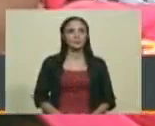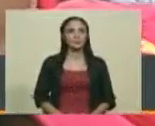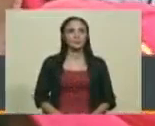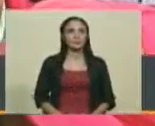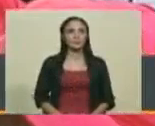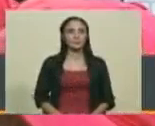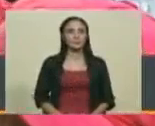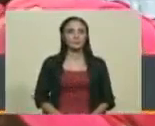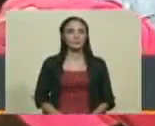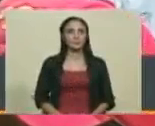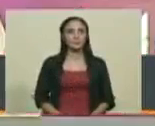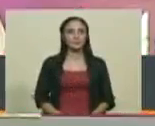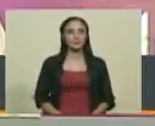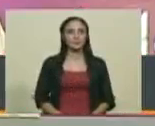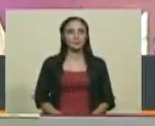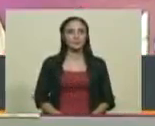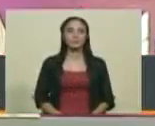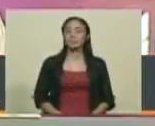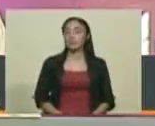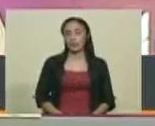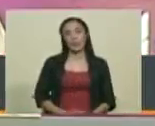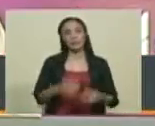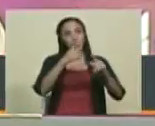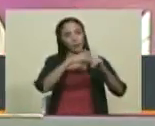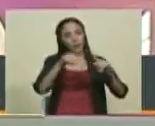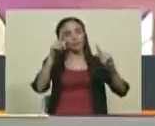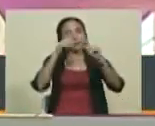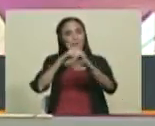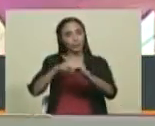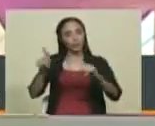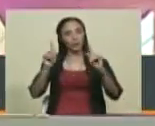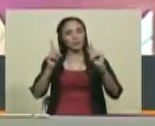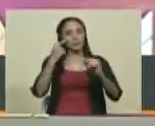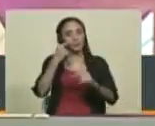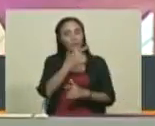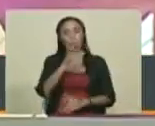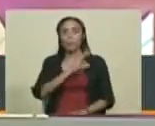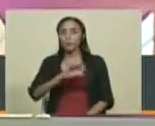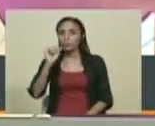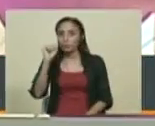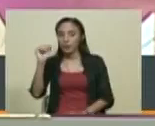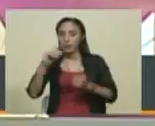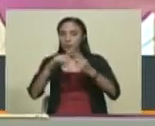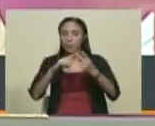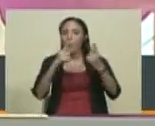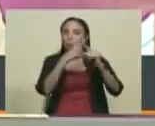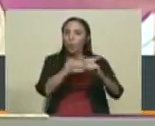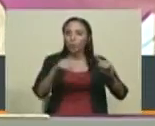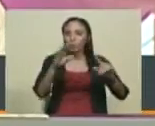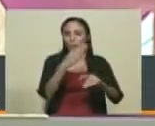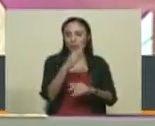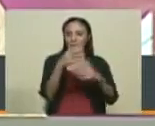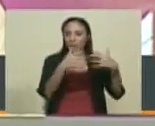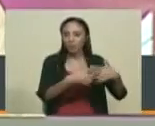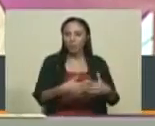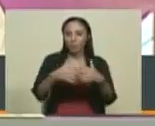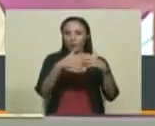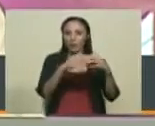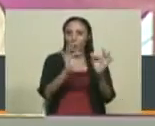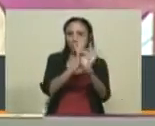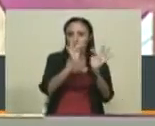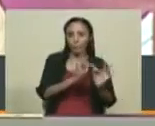Esa es la diferencia medular entre el socialismo y el capitalismo, entre